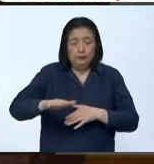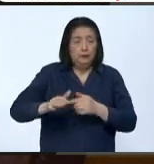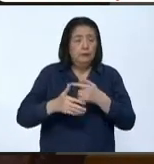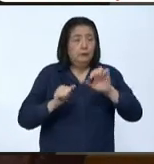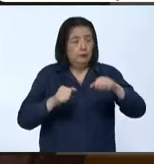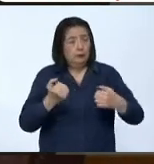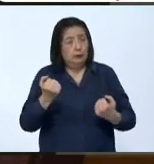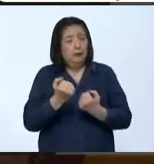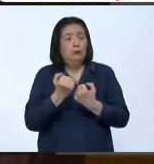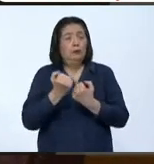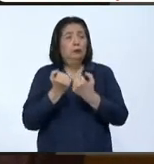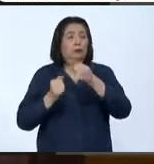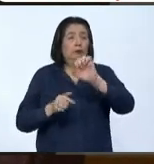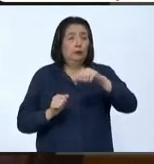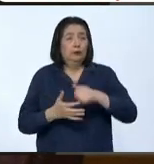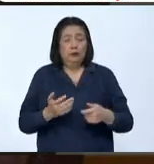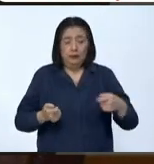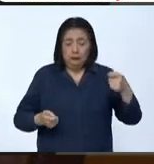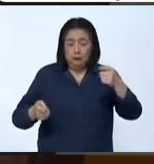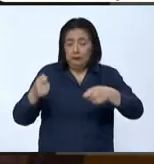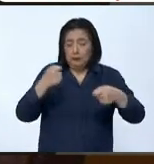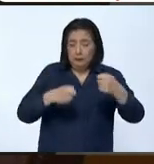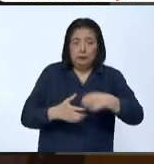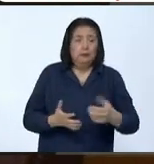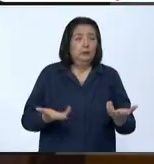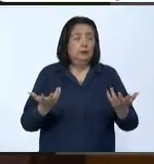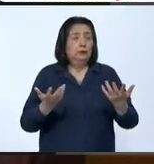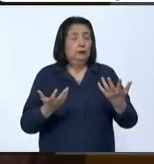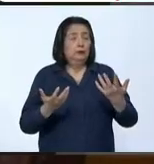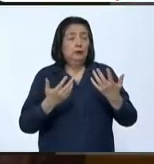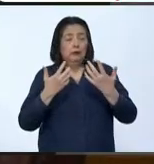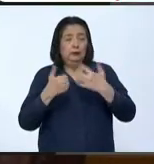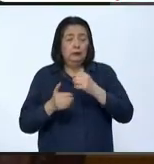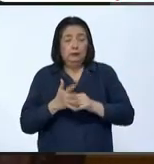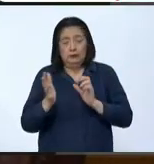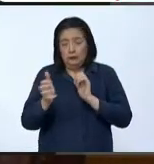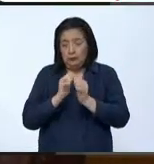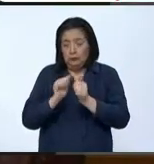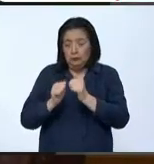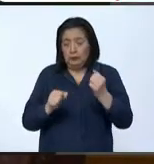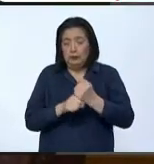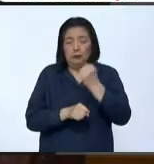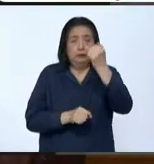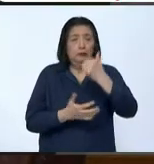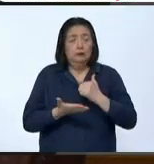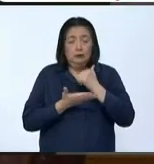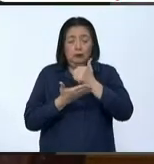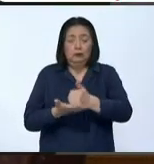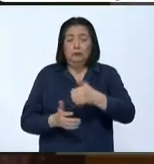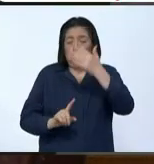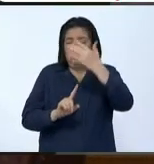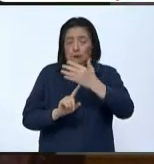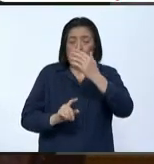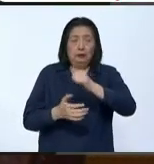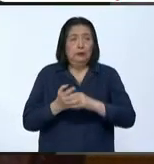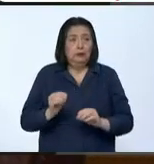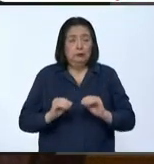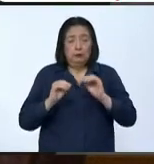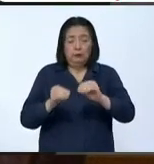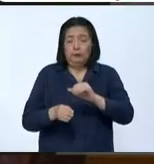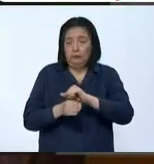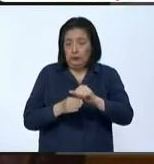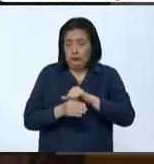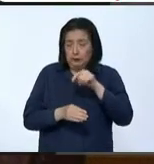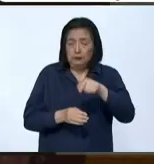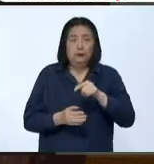complementará las inversiones de las entidades ganadoras del concurso con asistencia técnica sobre la ejecución de